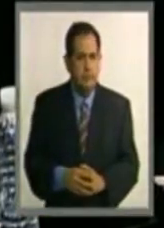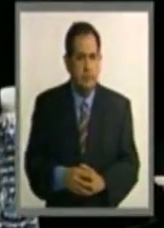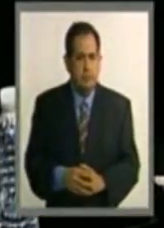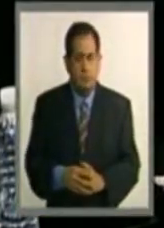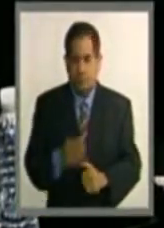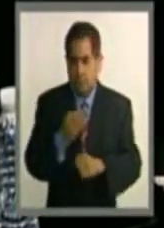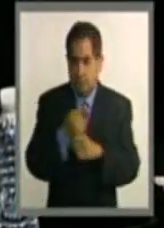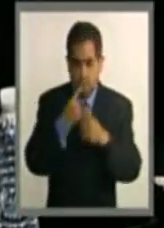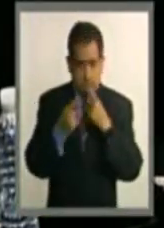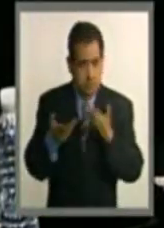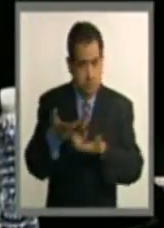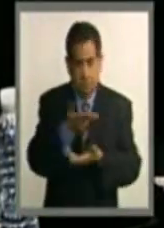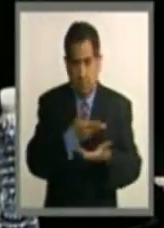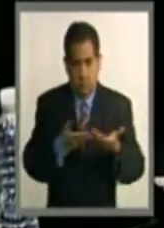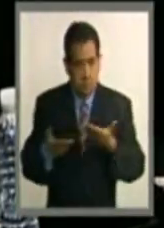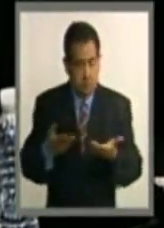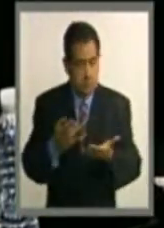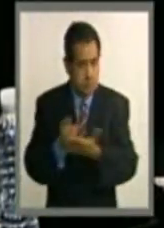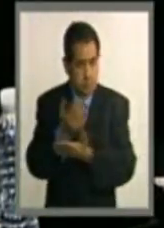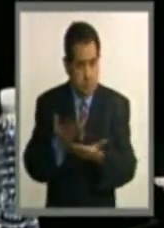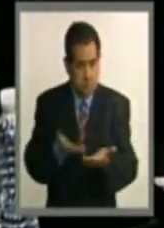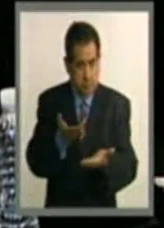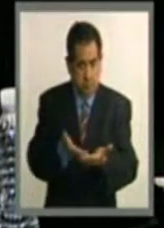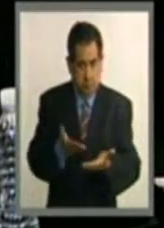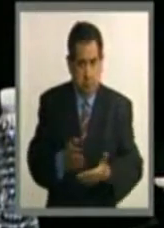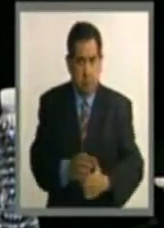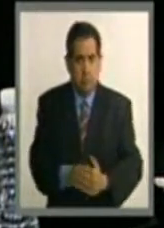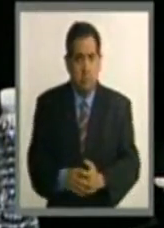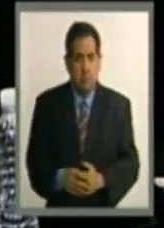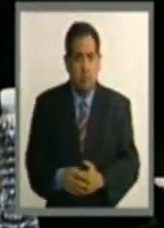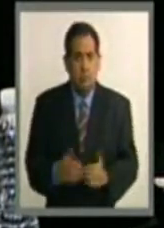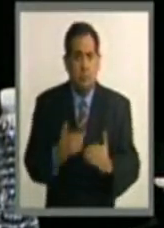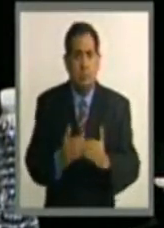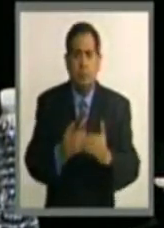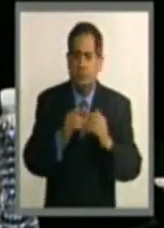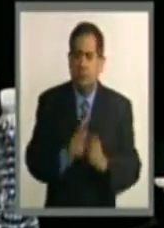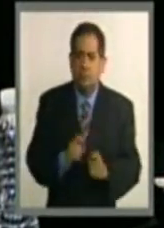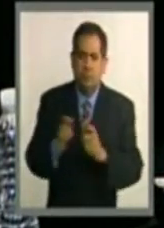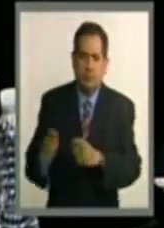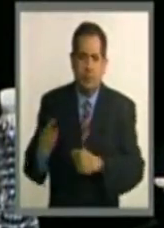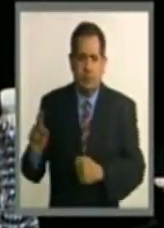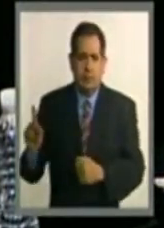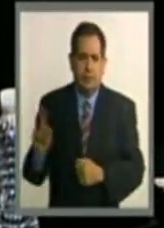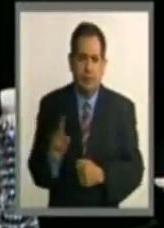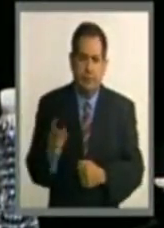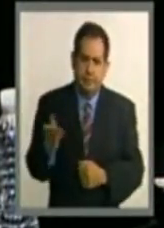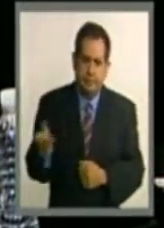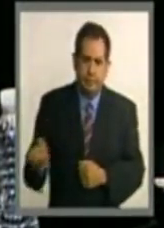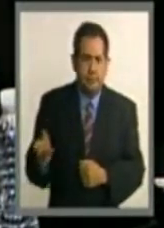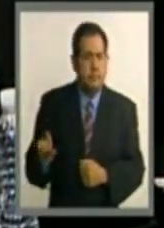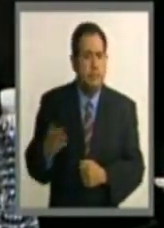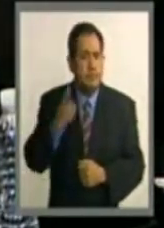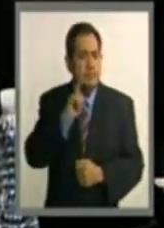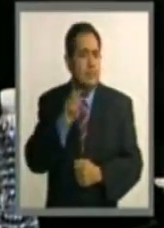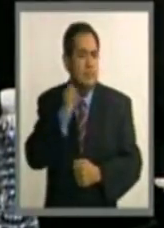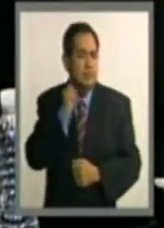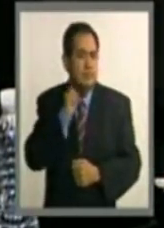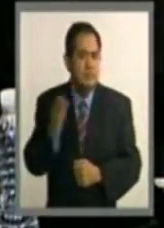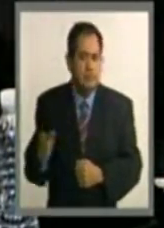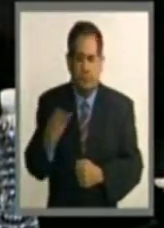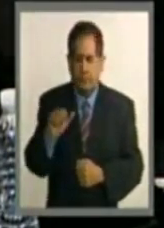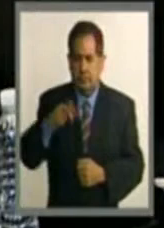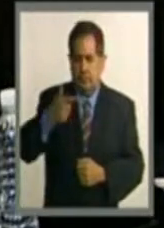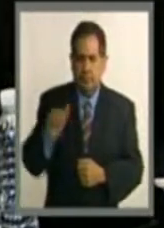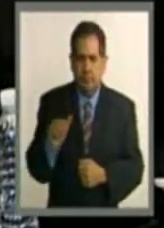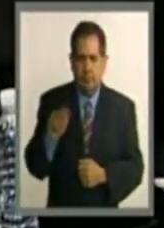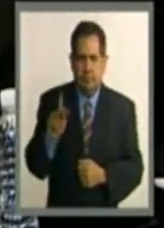Está a discusión el dictamen. Ahora se concede el uso de la tribuna a la senadora